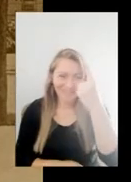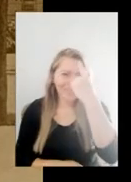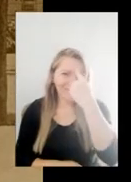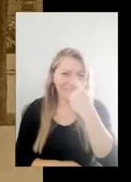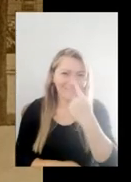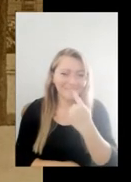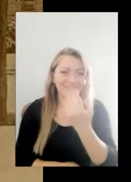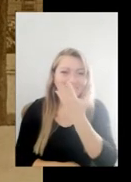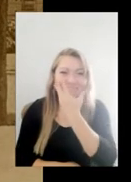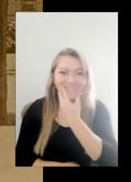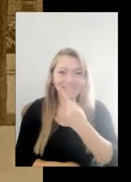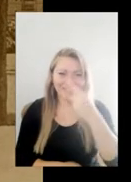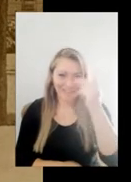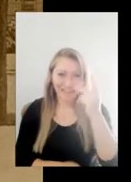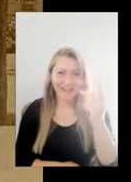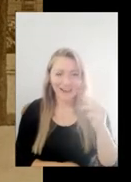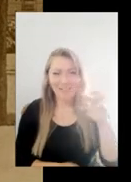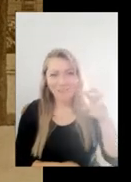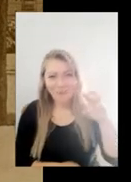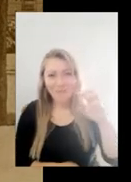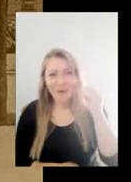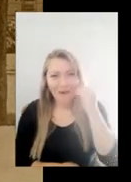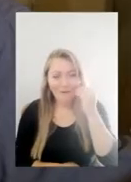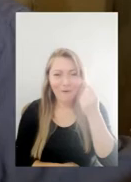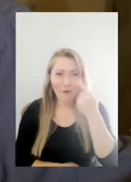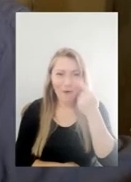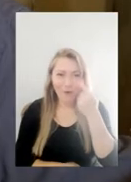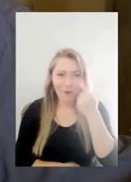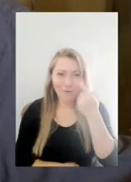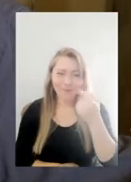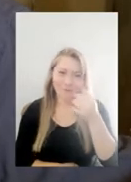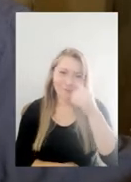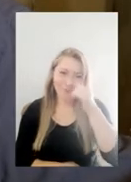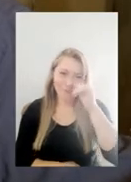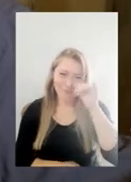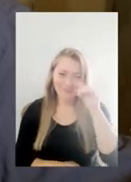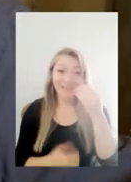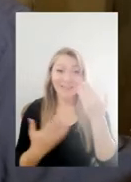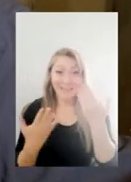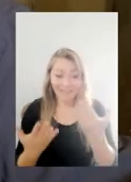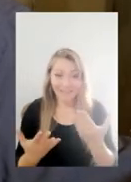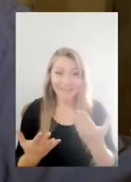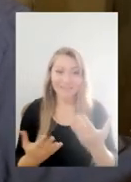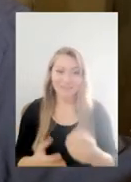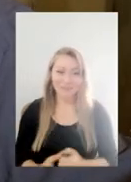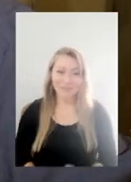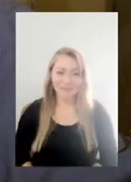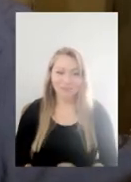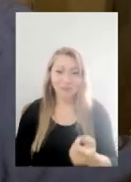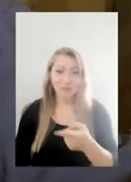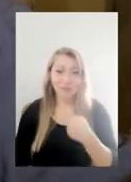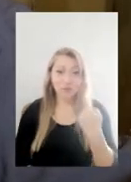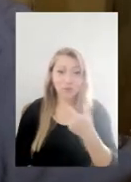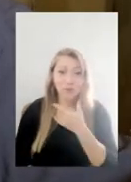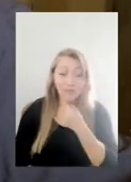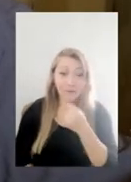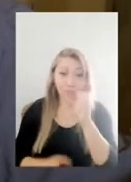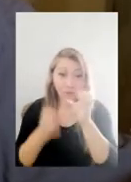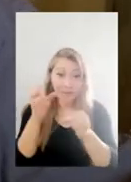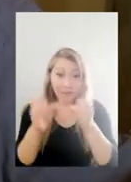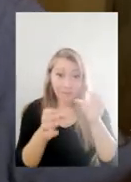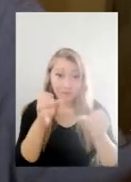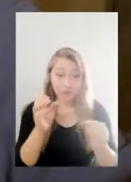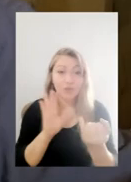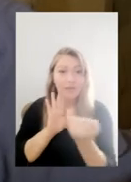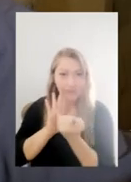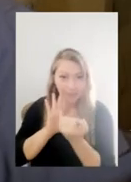ha sido parte de nosotros, de nuestros padres, de nuestros abuelos. Entonces eso es lo interesante. Queremos también que la gente tenga identidad, que nos demos